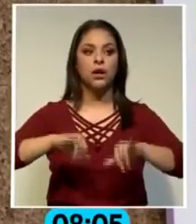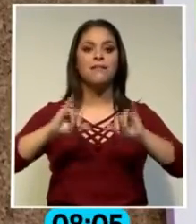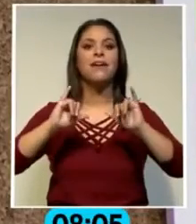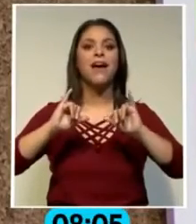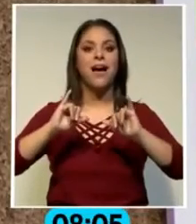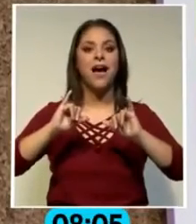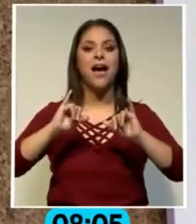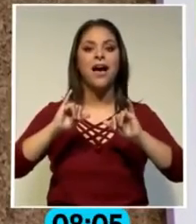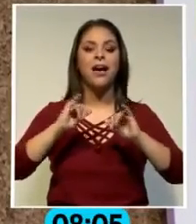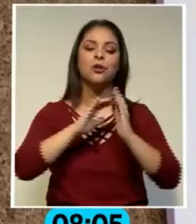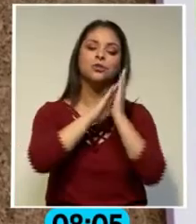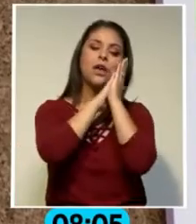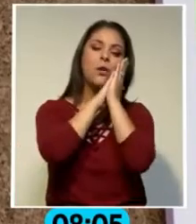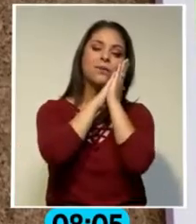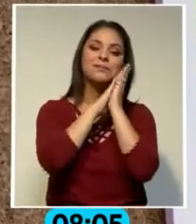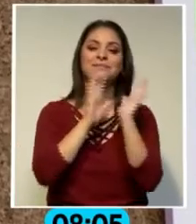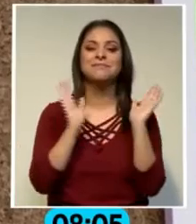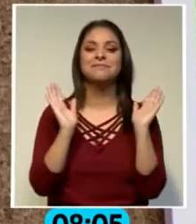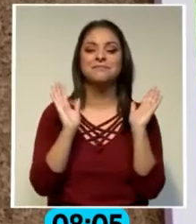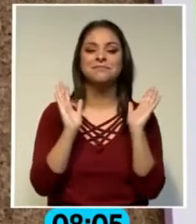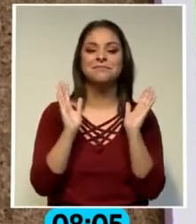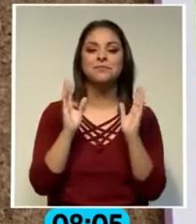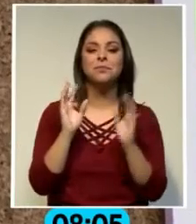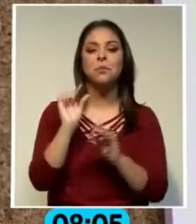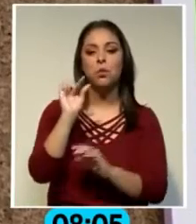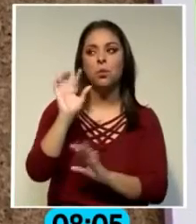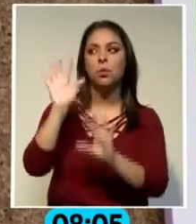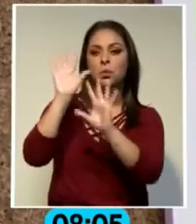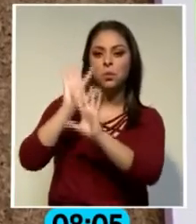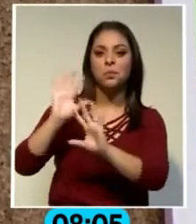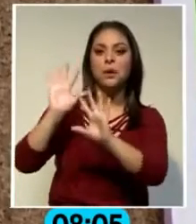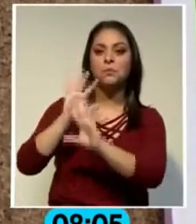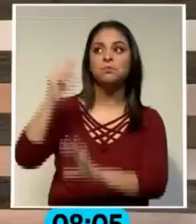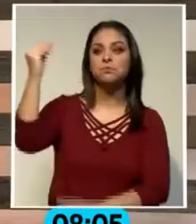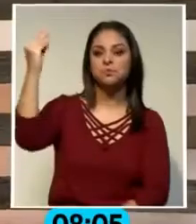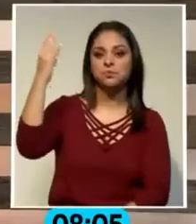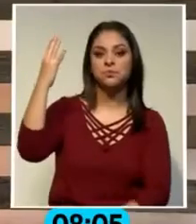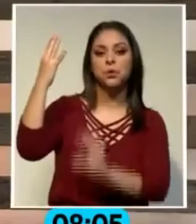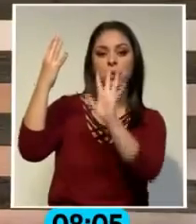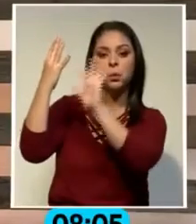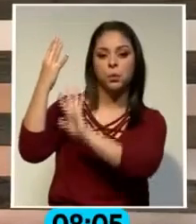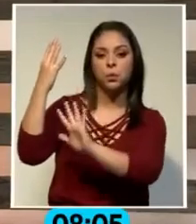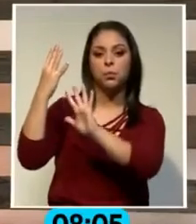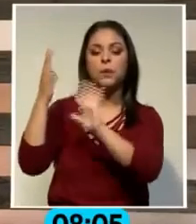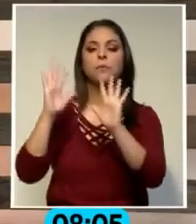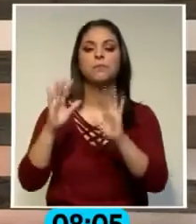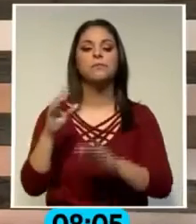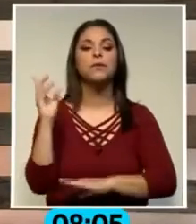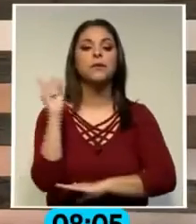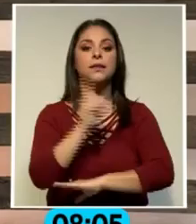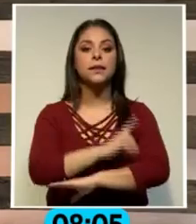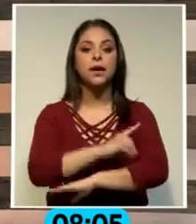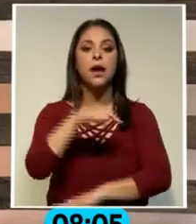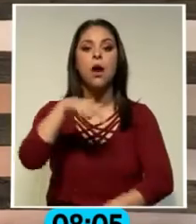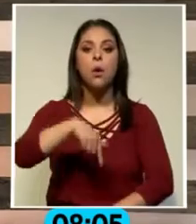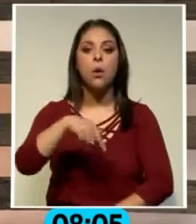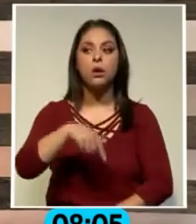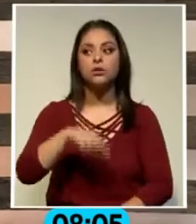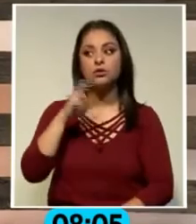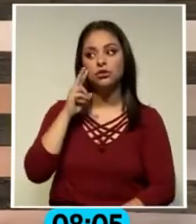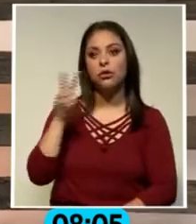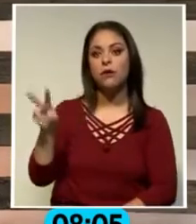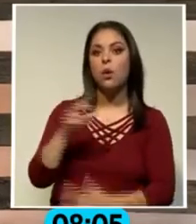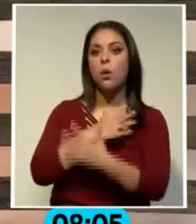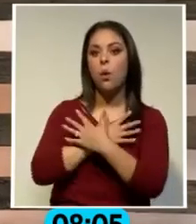pegado un poco las cobijas. Un poquillo. Entonces, ¿verdad? Hoy está nublado. ¿Y qué día será hoy, niña Gwen? Hoy, como veo al oso aventuroso por